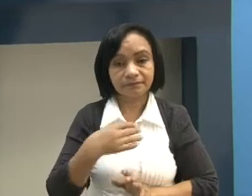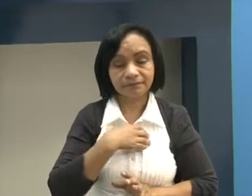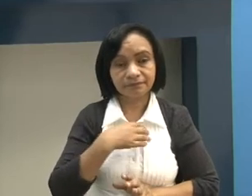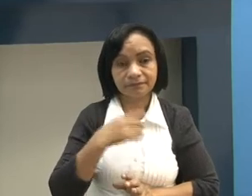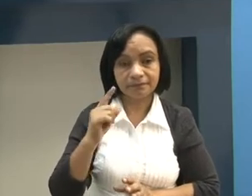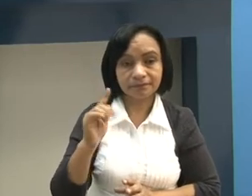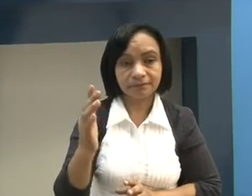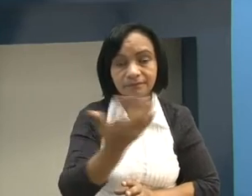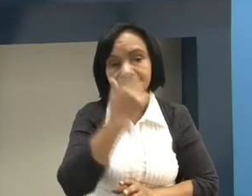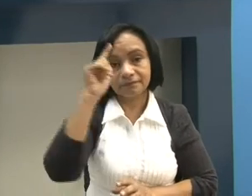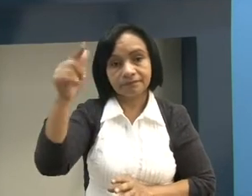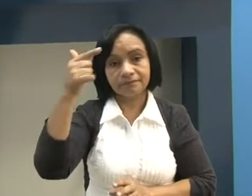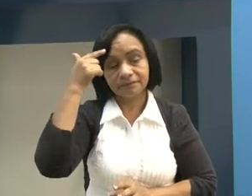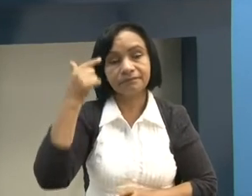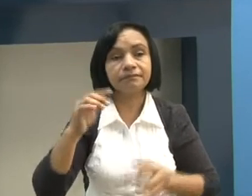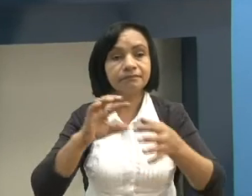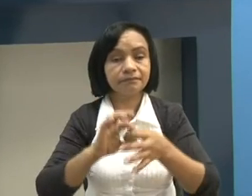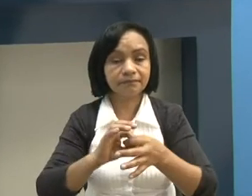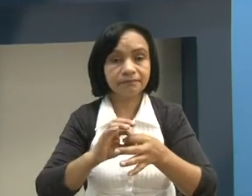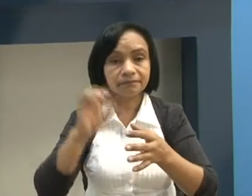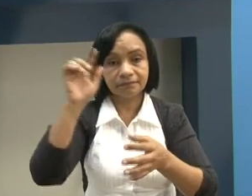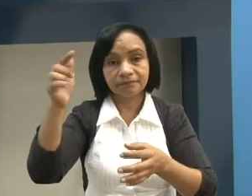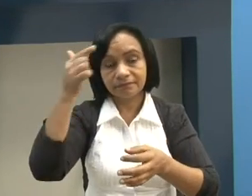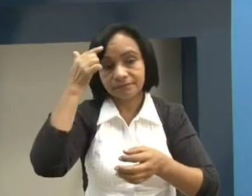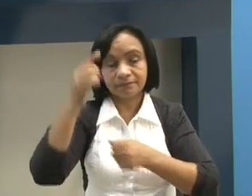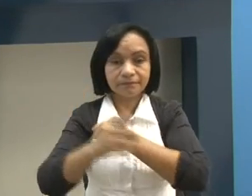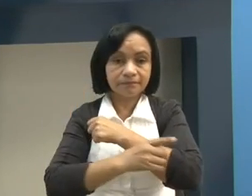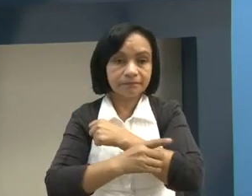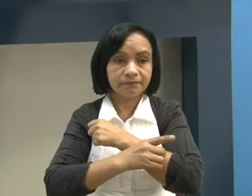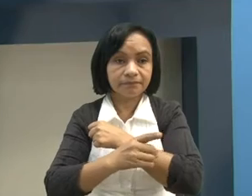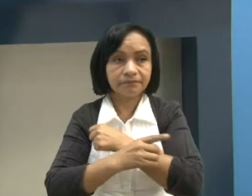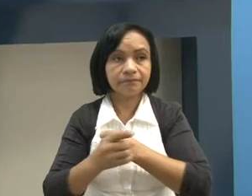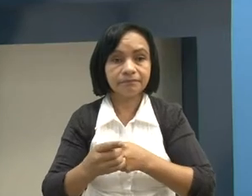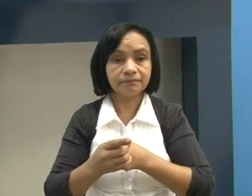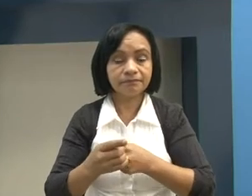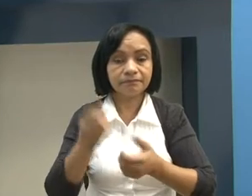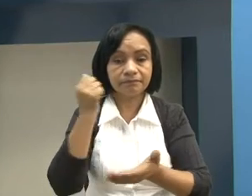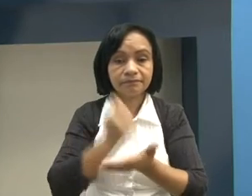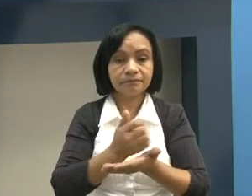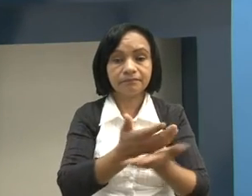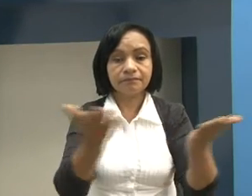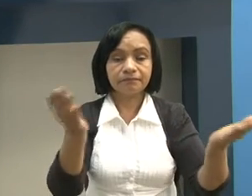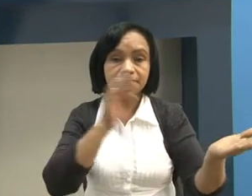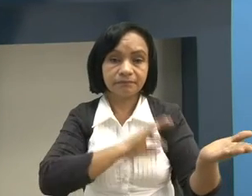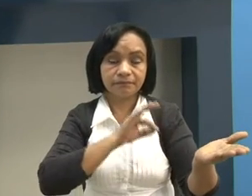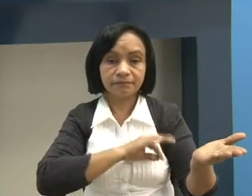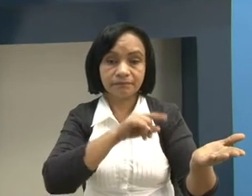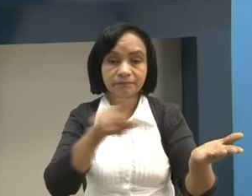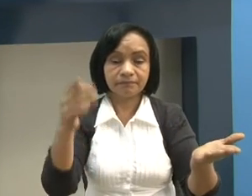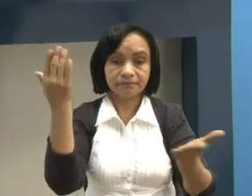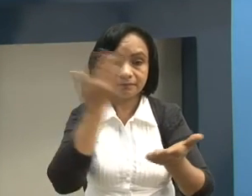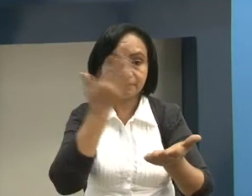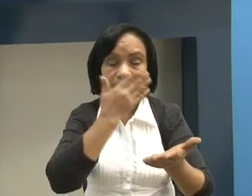nosotros, porque somos parte del gobierno, ¿verdad?, el gobierno, el comandante Daniel, ofertó becas salarios para que los maestros de